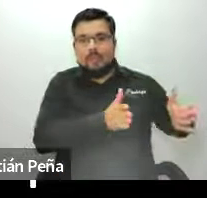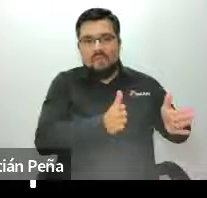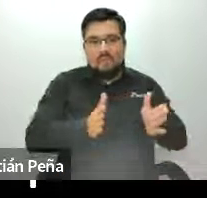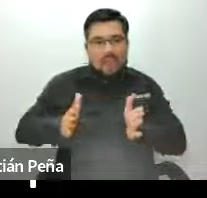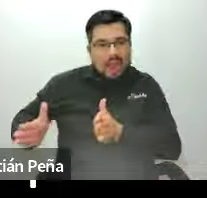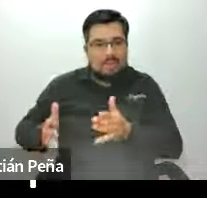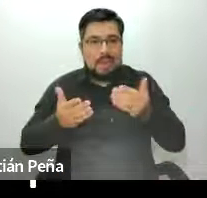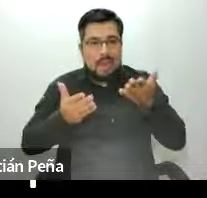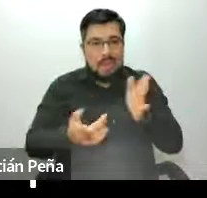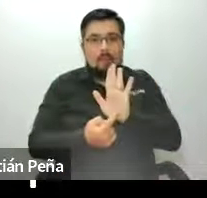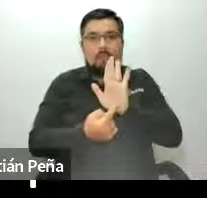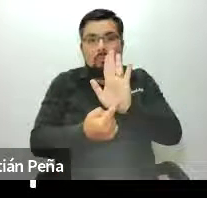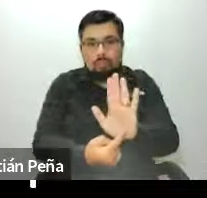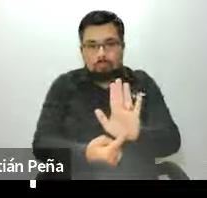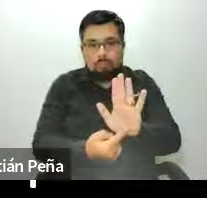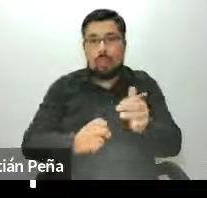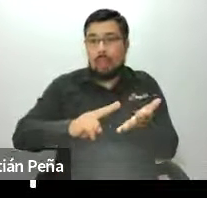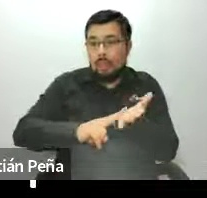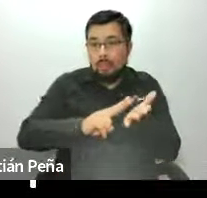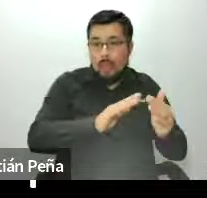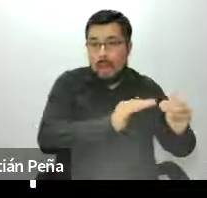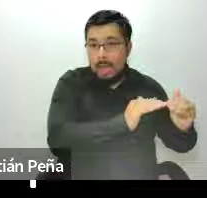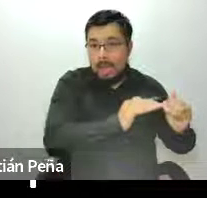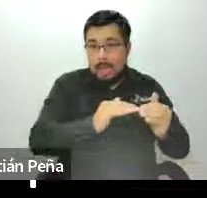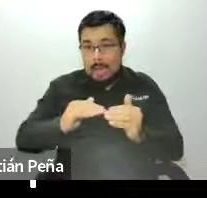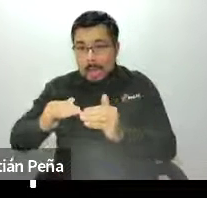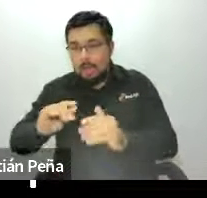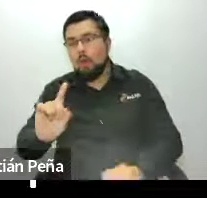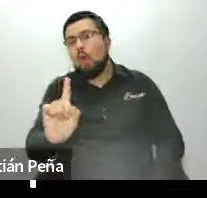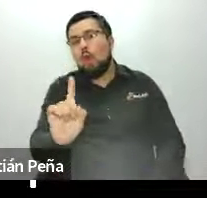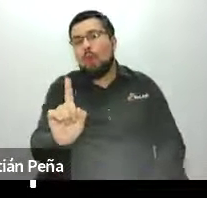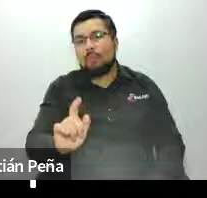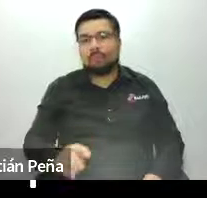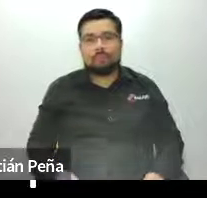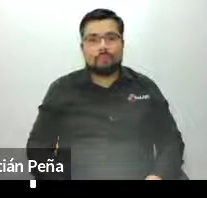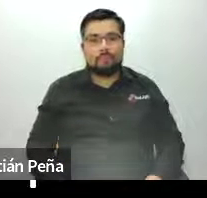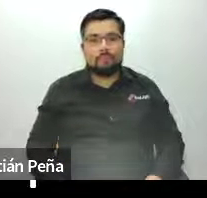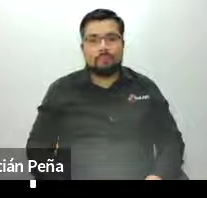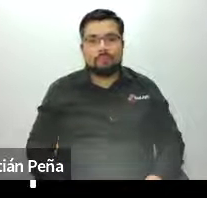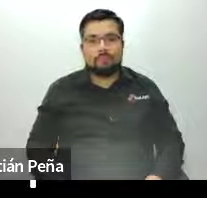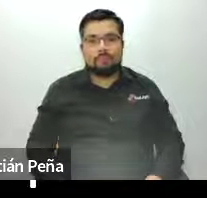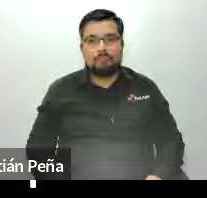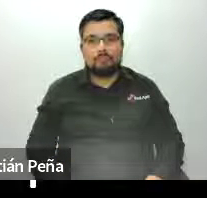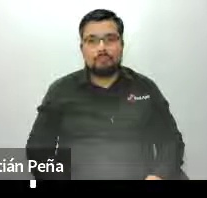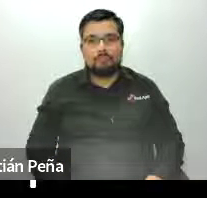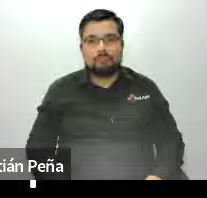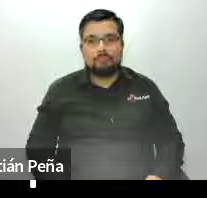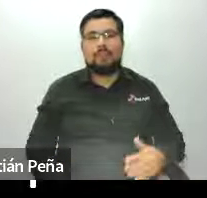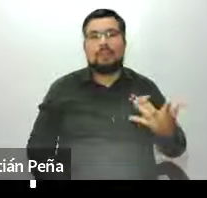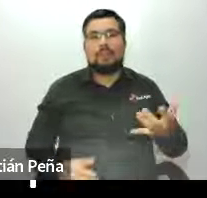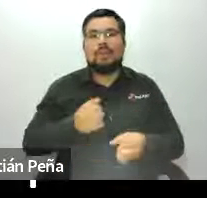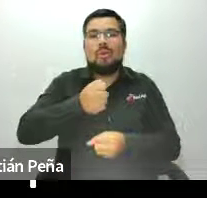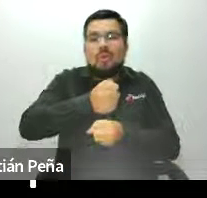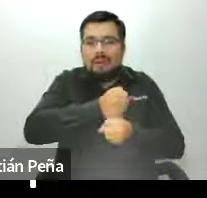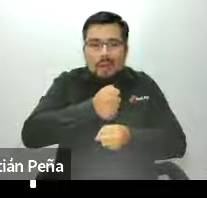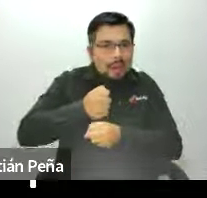en verdad no se dieron de manera lineal, sino que en realidad fueron fases que se fueron trabajando de manera dinámica.